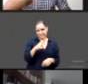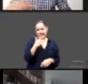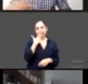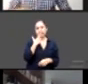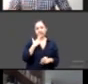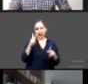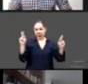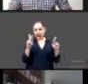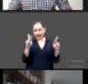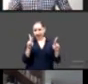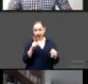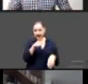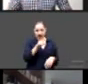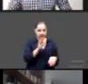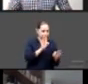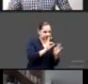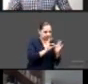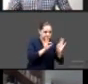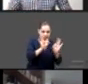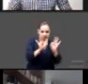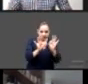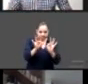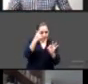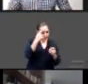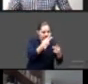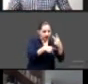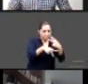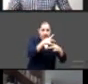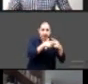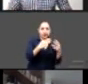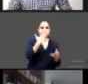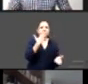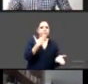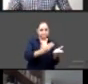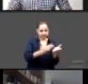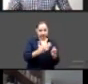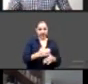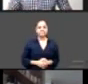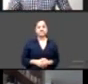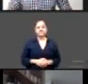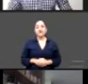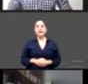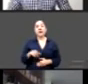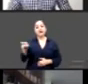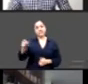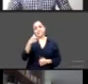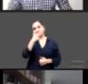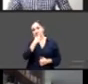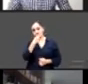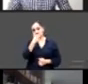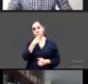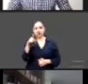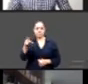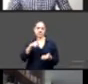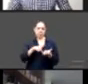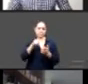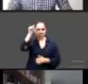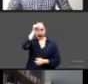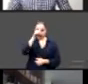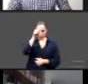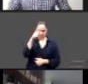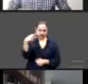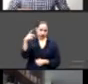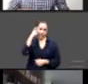pasamos a la siguiente diapositiva, por favor. Aquí encontramos a Monseñor, nuestro arzobispo, Monseñor Lopoldo, en uno de los